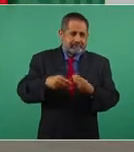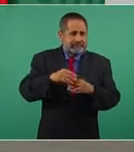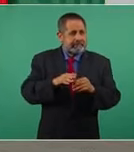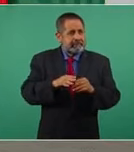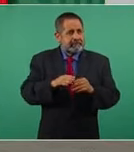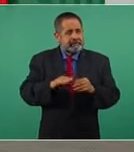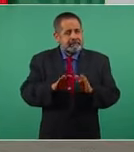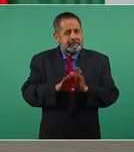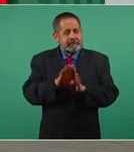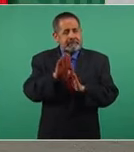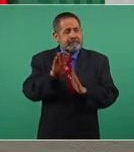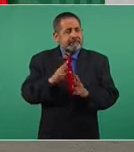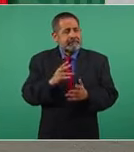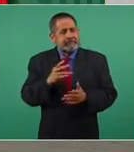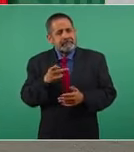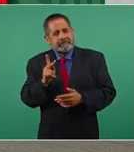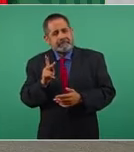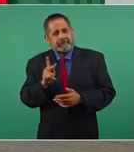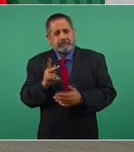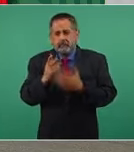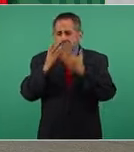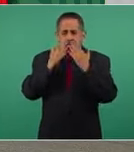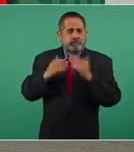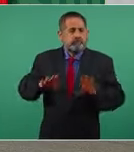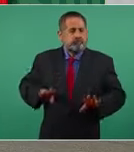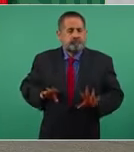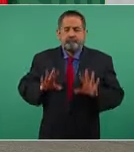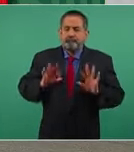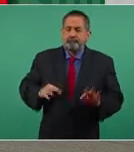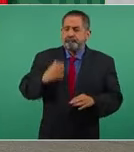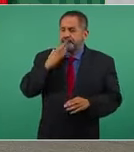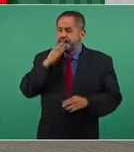pero sin bienestar.